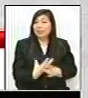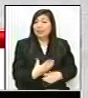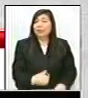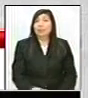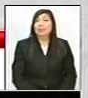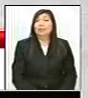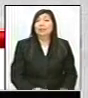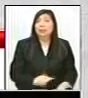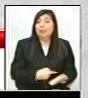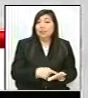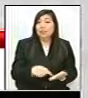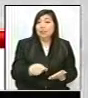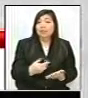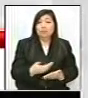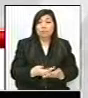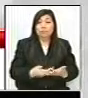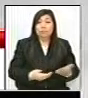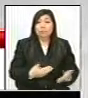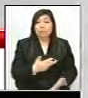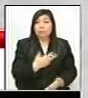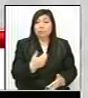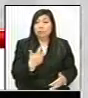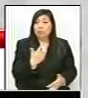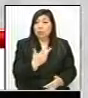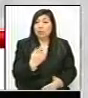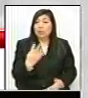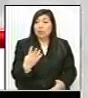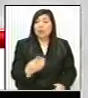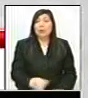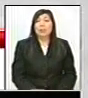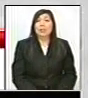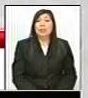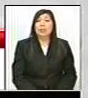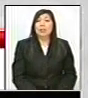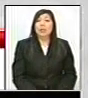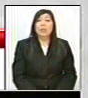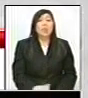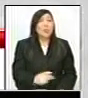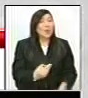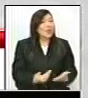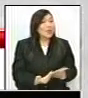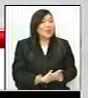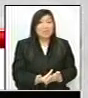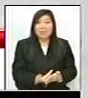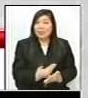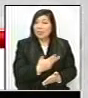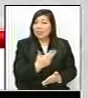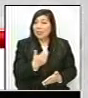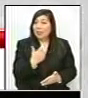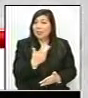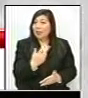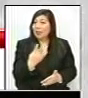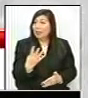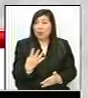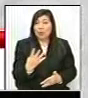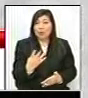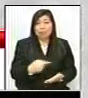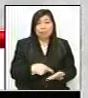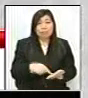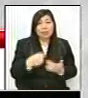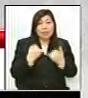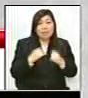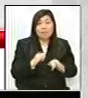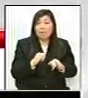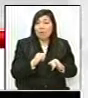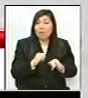se remitió el oficio 334. No es mediante el oficio 334 que se remite el